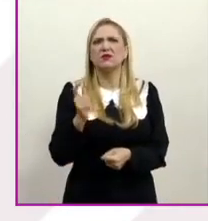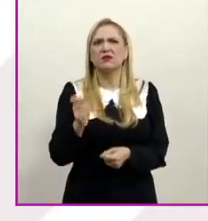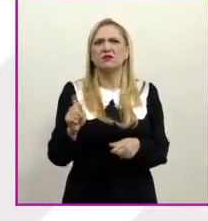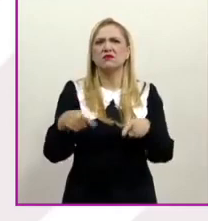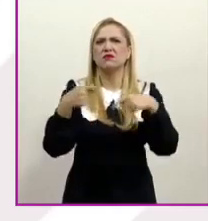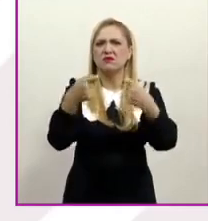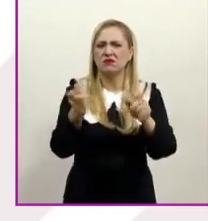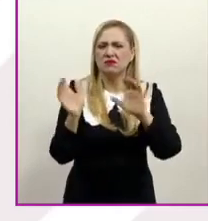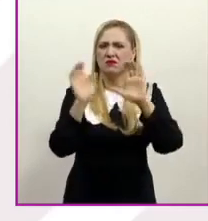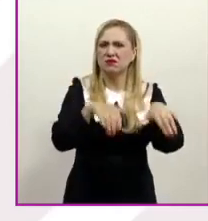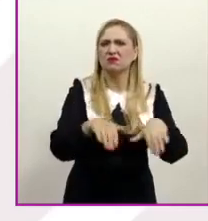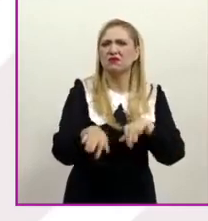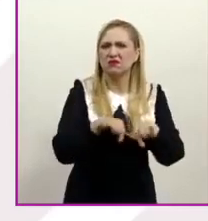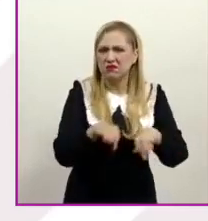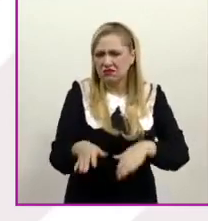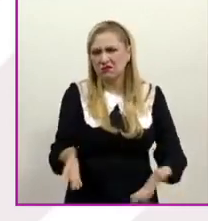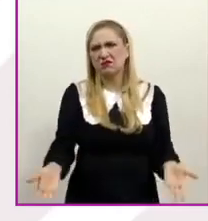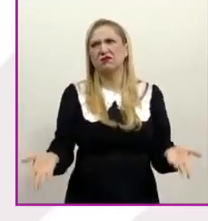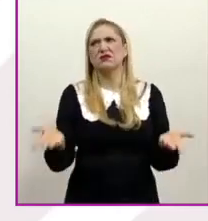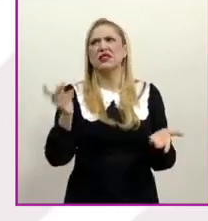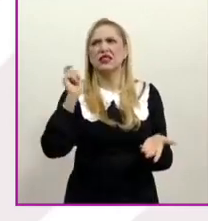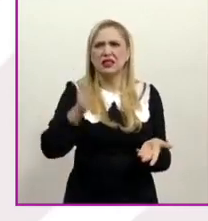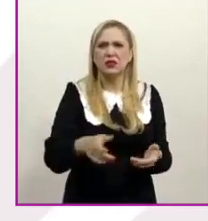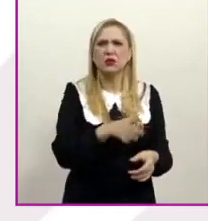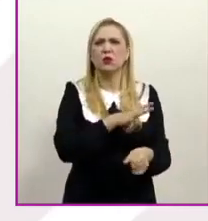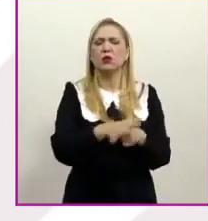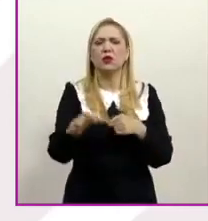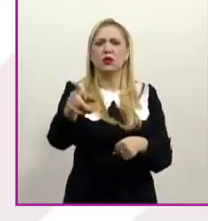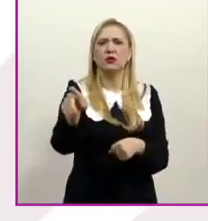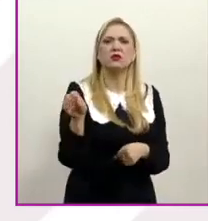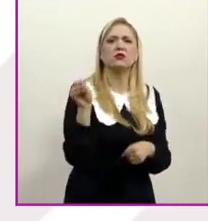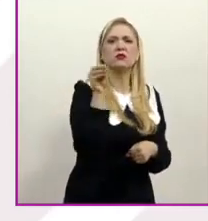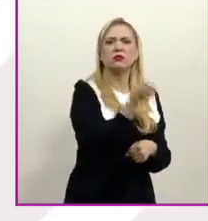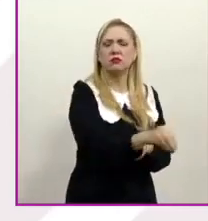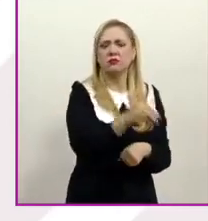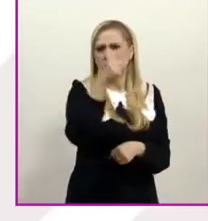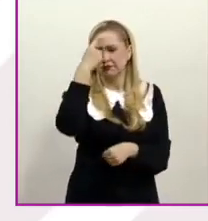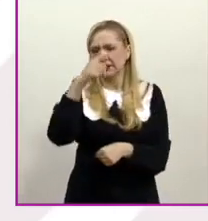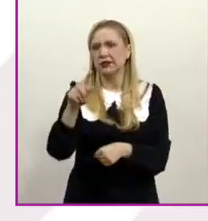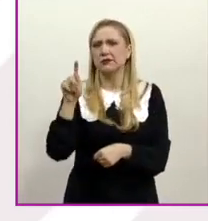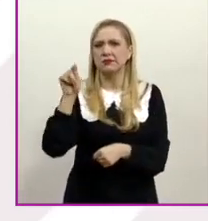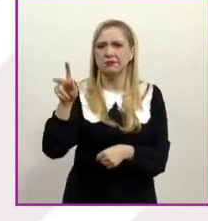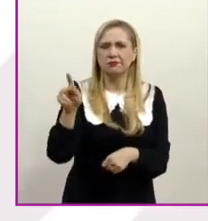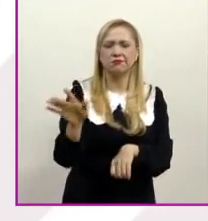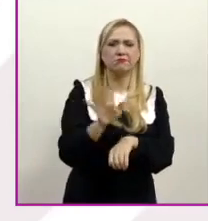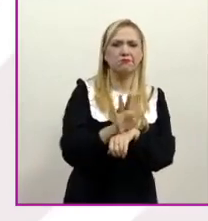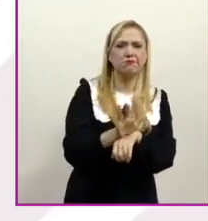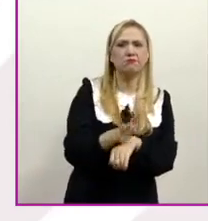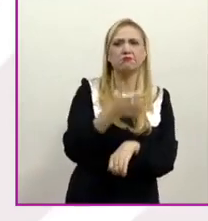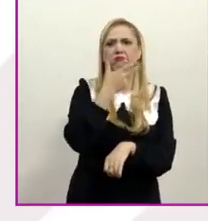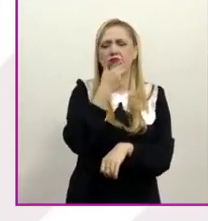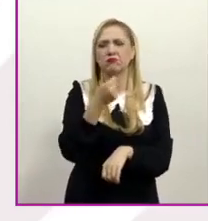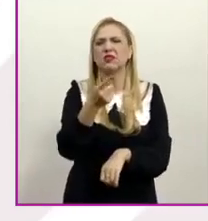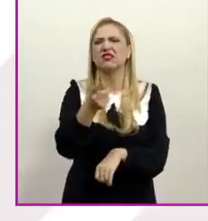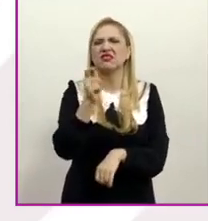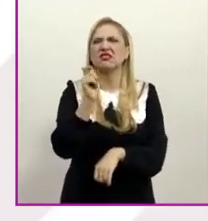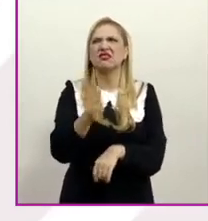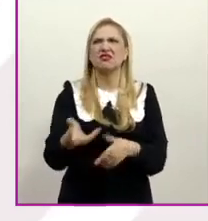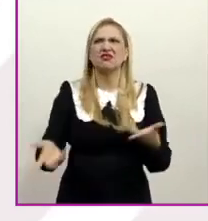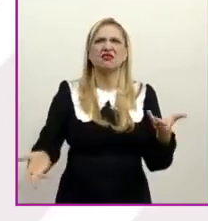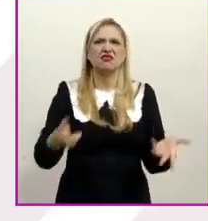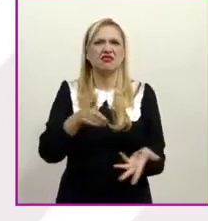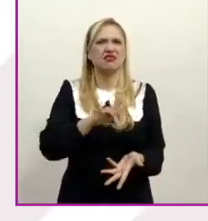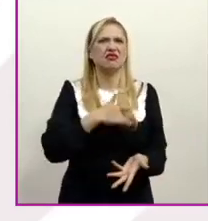papeles, qué posiciones, ¿no? ¿Qué roles juegan los actores masculinos, pues, o que hacen papeles